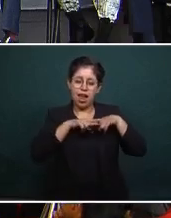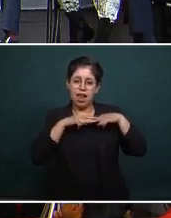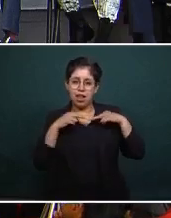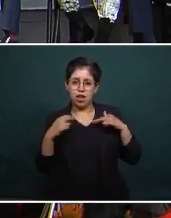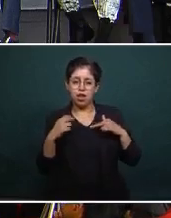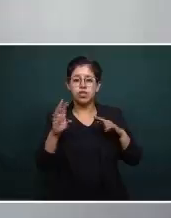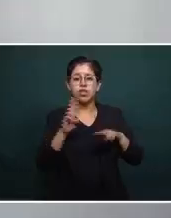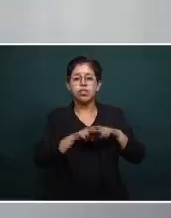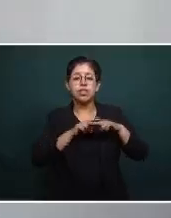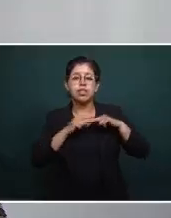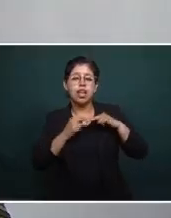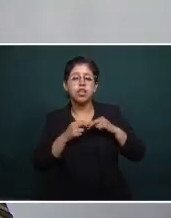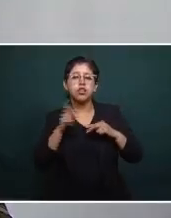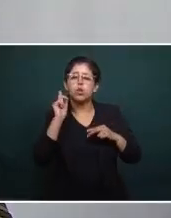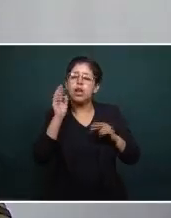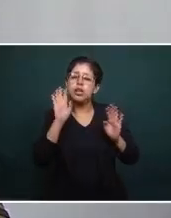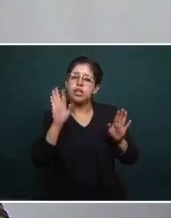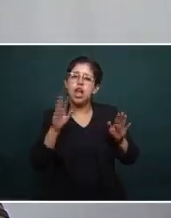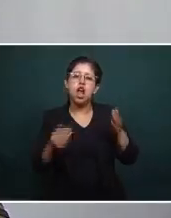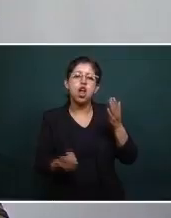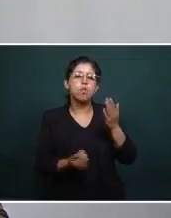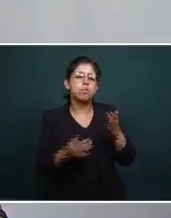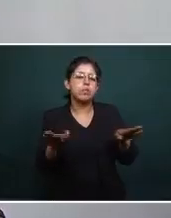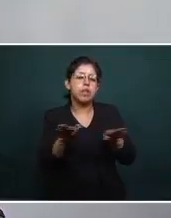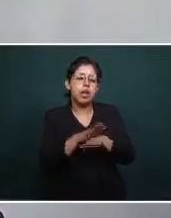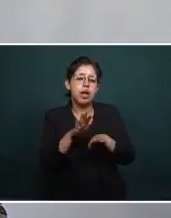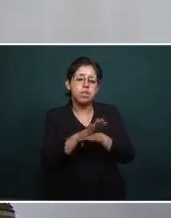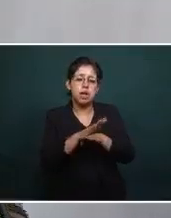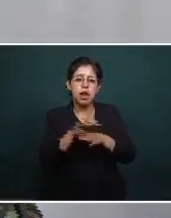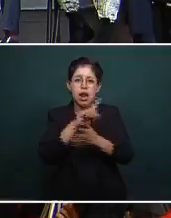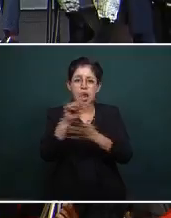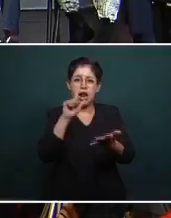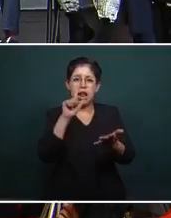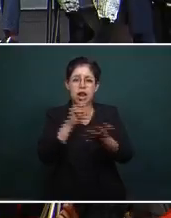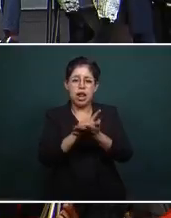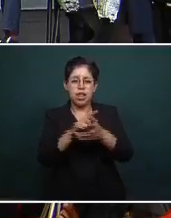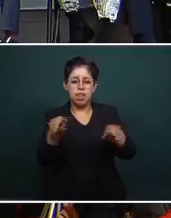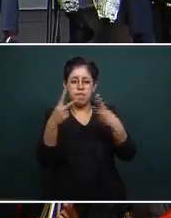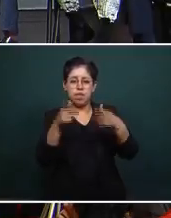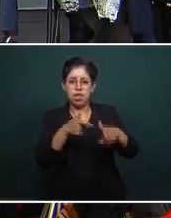esto, en la modificación a la Ley Federal de Armas de Fuego.